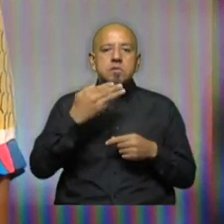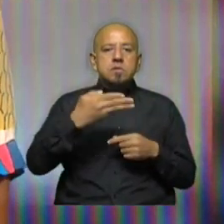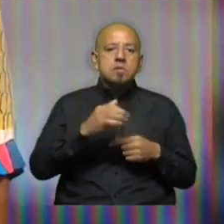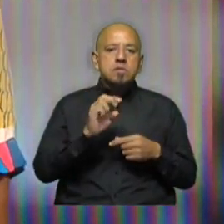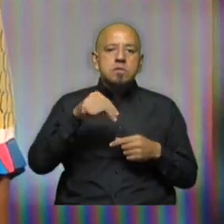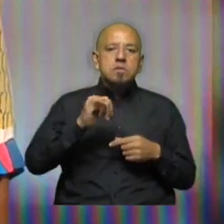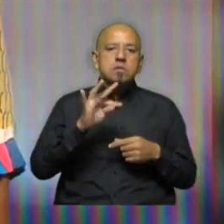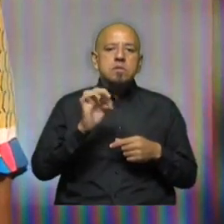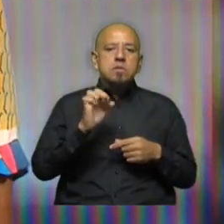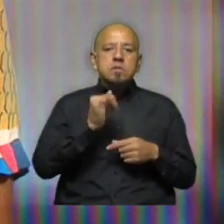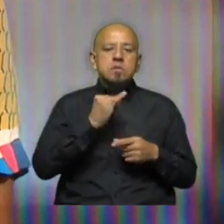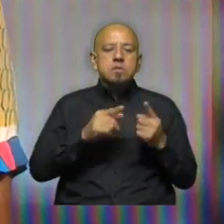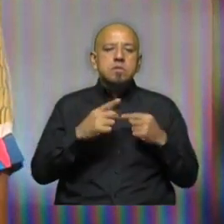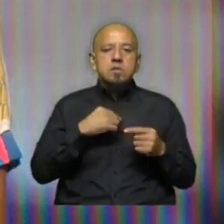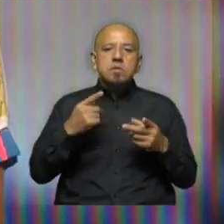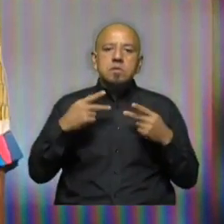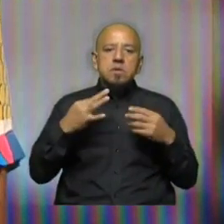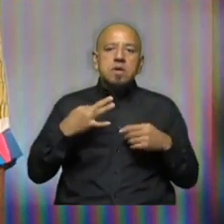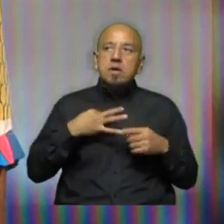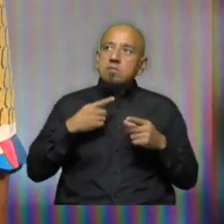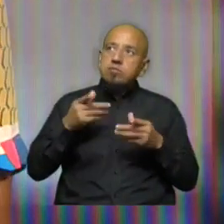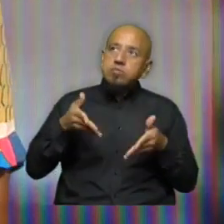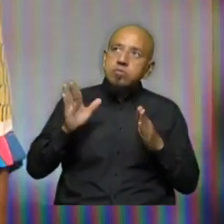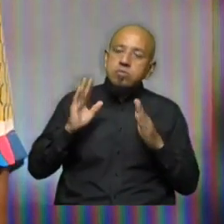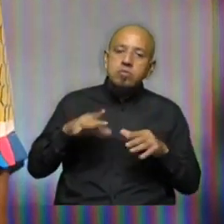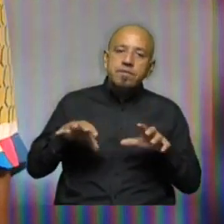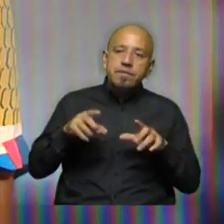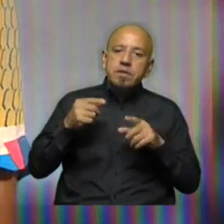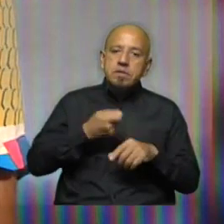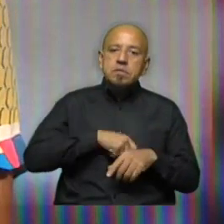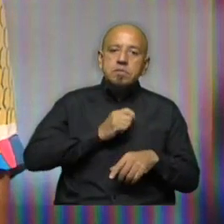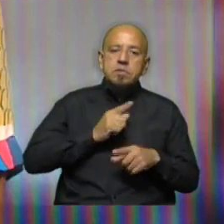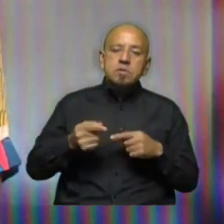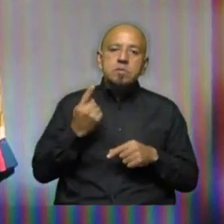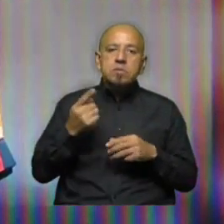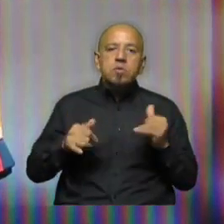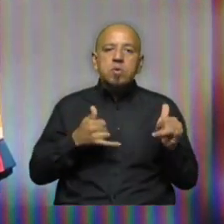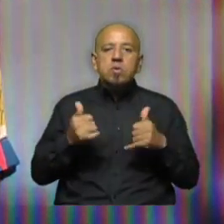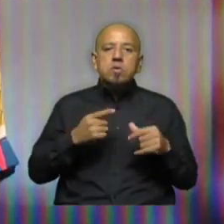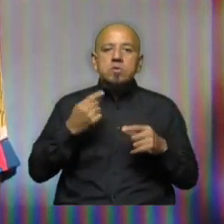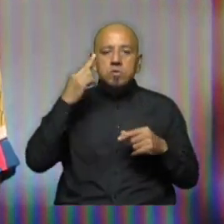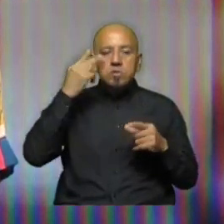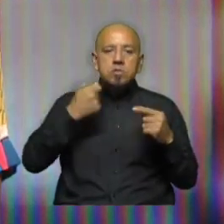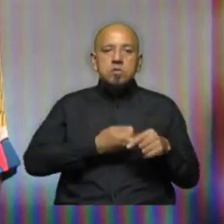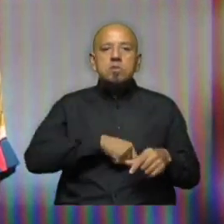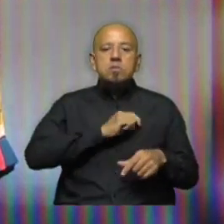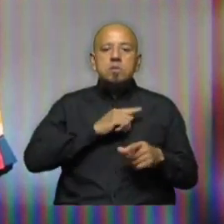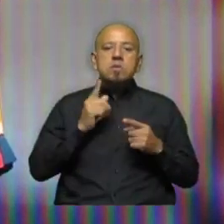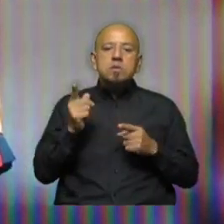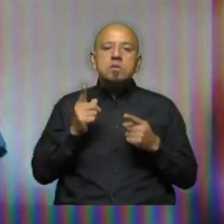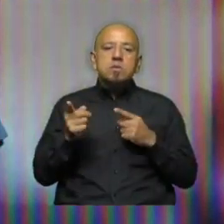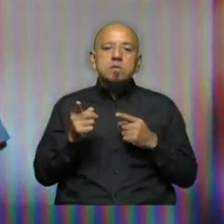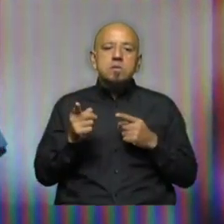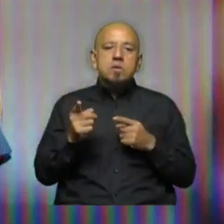un jugador de fútbol que muy rápido se fue a ir a España en una época en la que era extremadamente difícil, era desde los primeros jugadores uruguayos se fue a ir a España, y que también se convirtió en